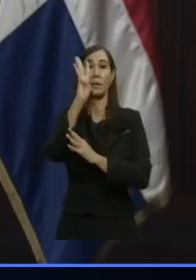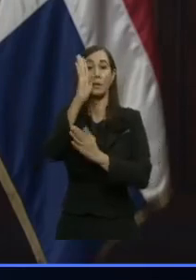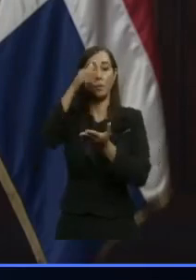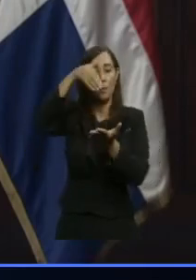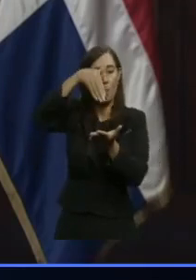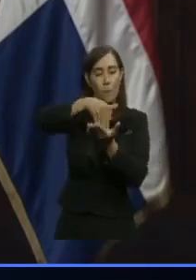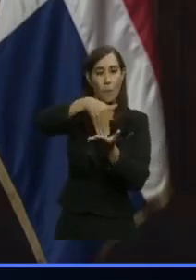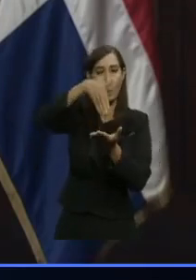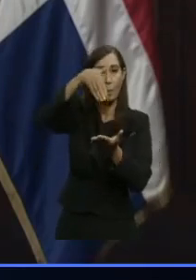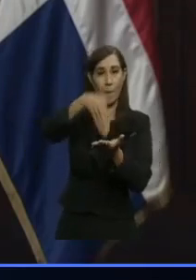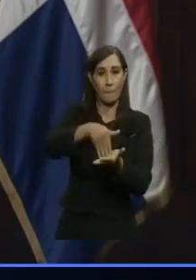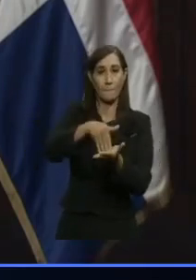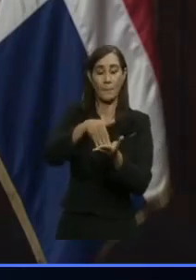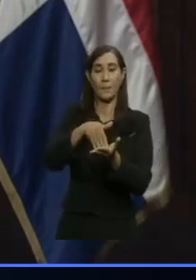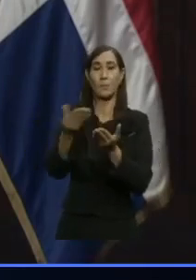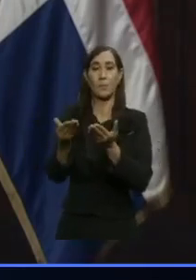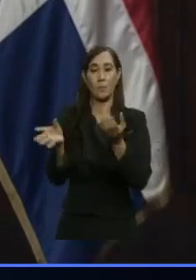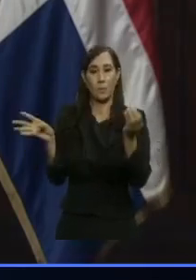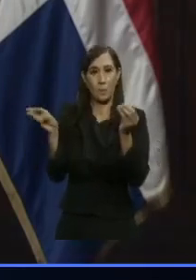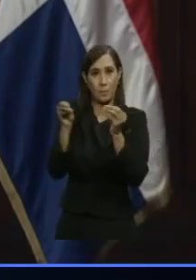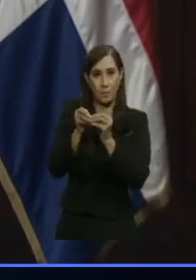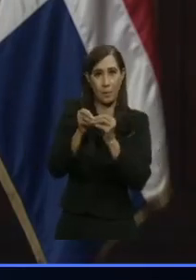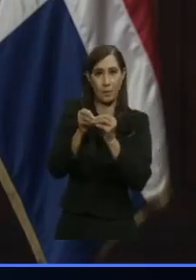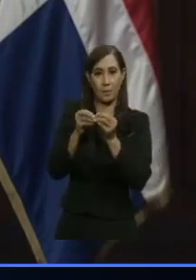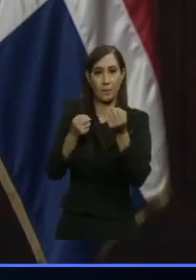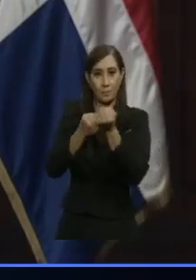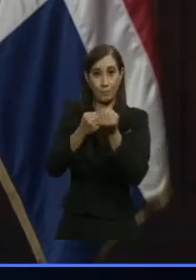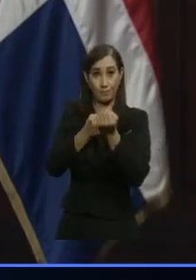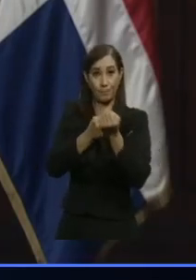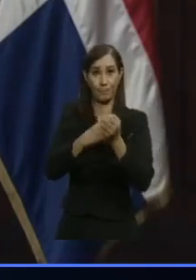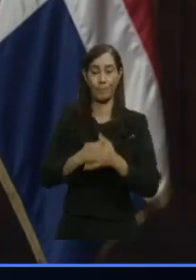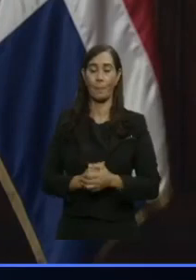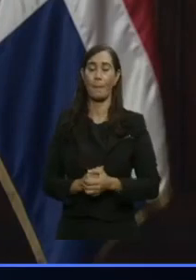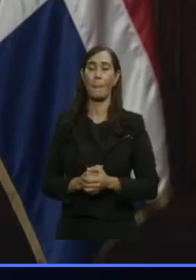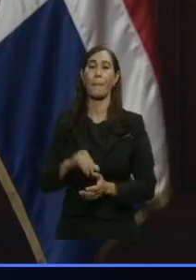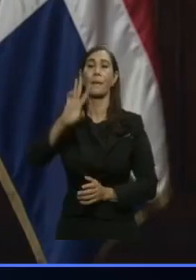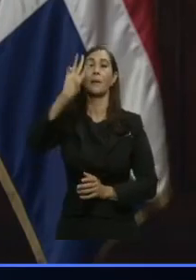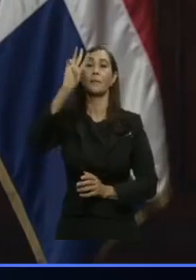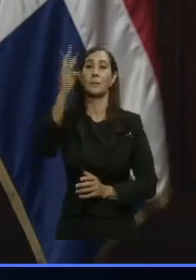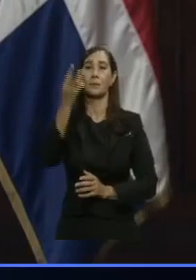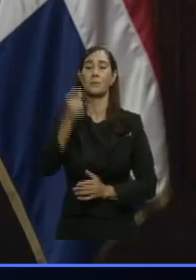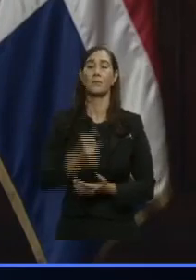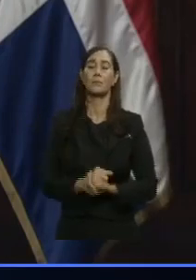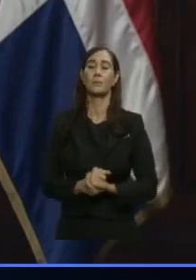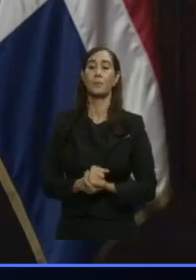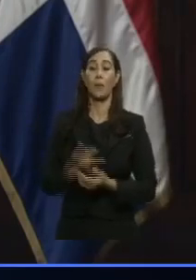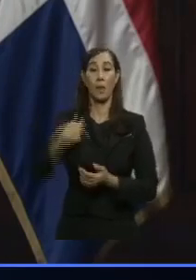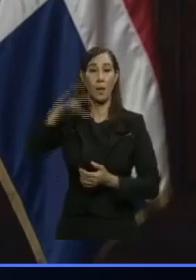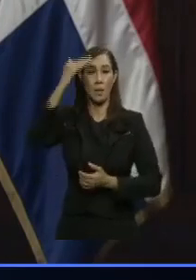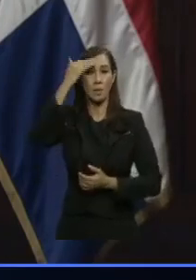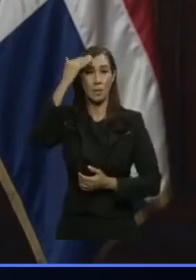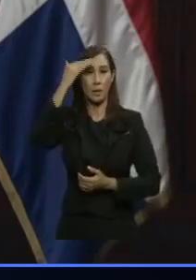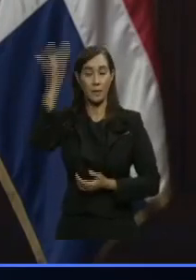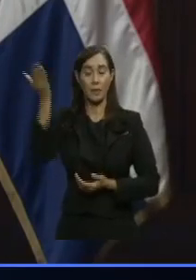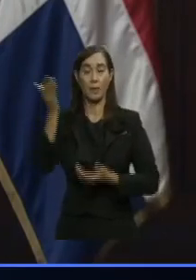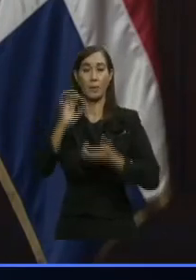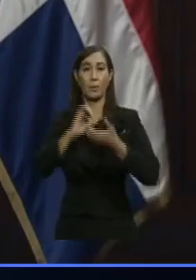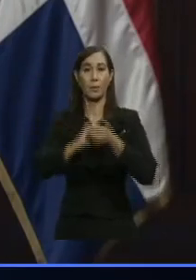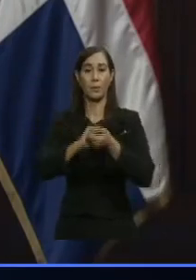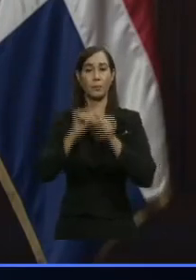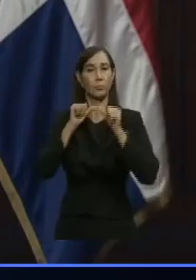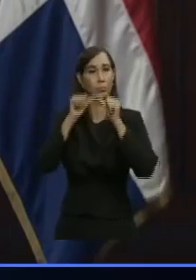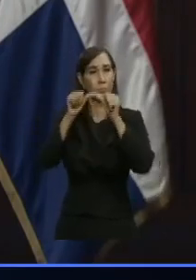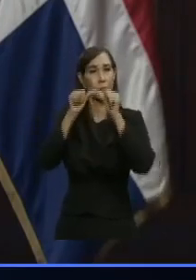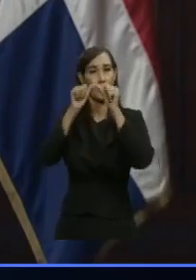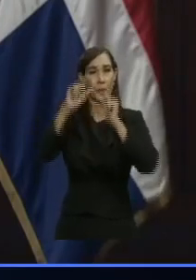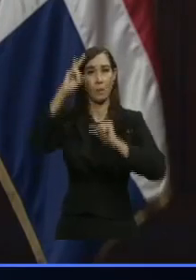población miren una cosa primero el presidente le dio a todos los sectores y eso